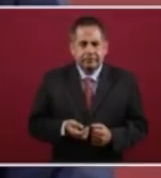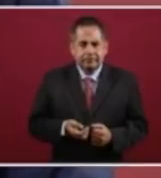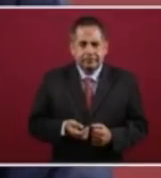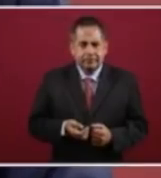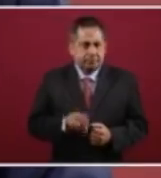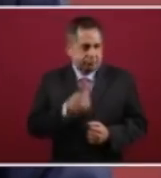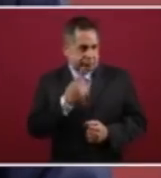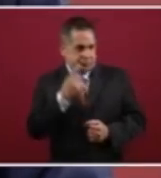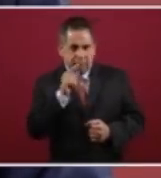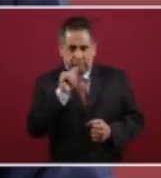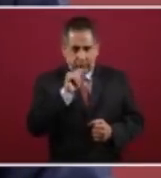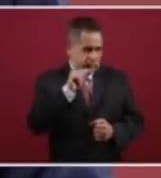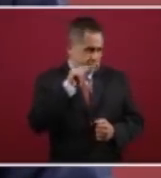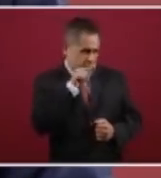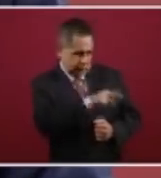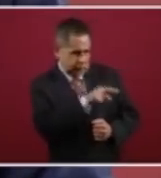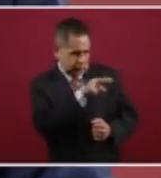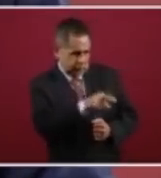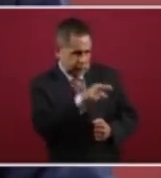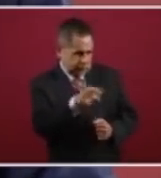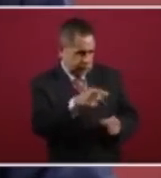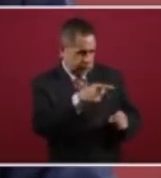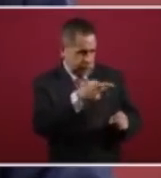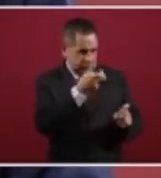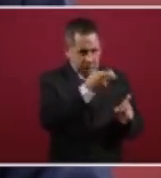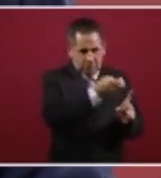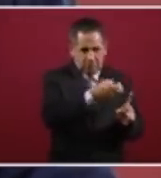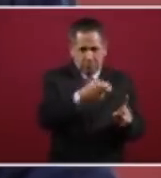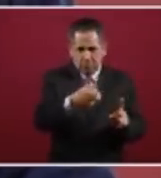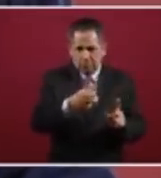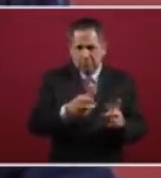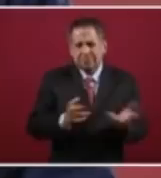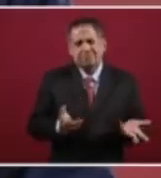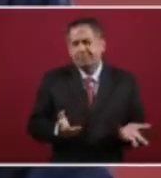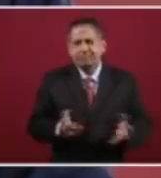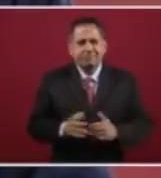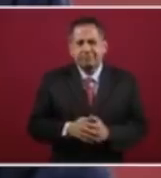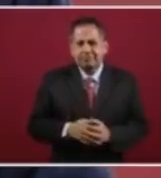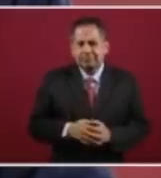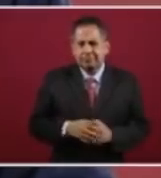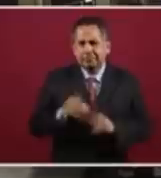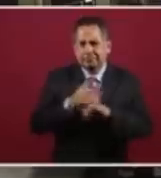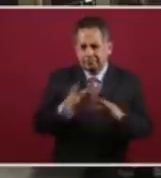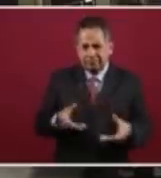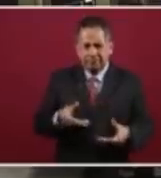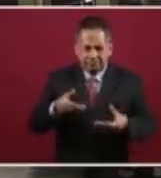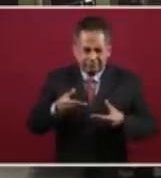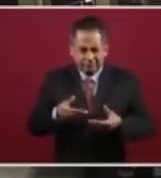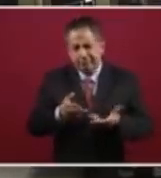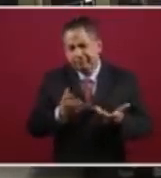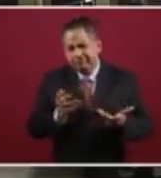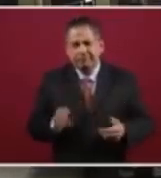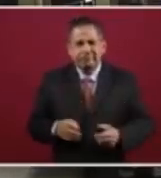Señalar a nadie, se tiene la información,